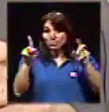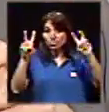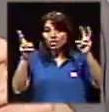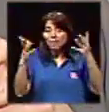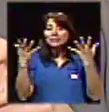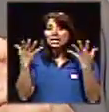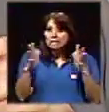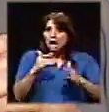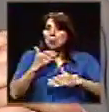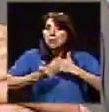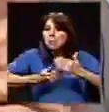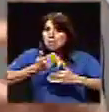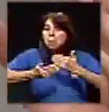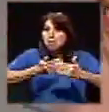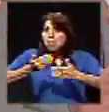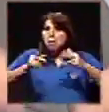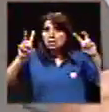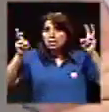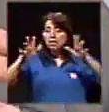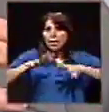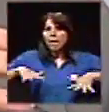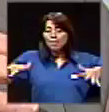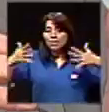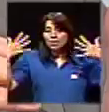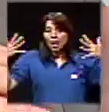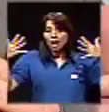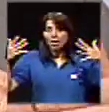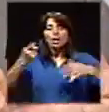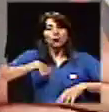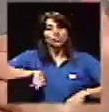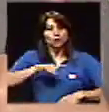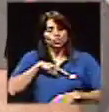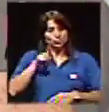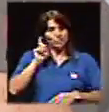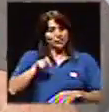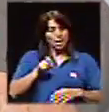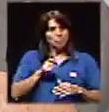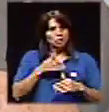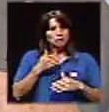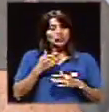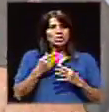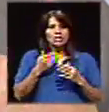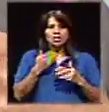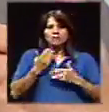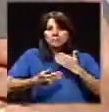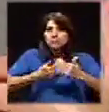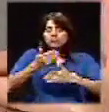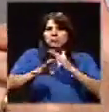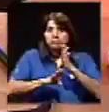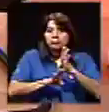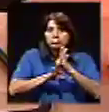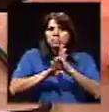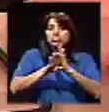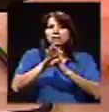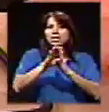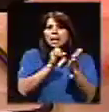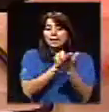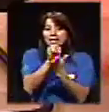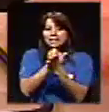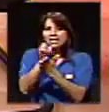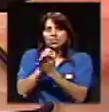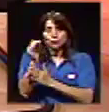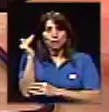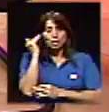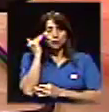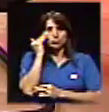en el tema ambiental, nosotros deberíamos dar los pasos hacia lo que ahora no es visible, a la investigación y a generar conocimientos que